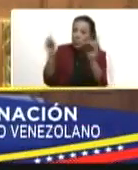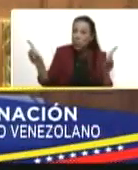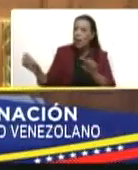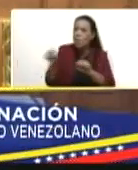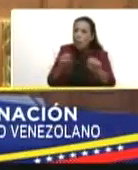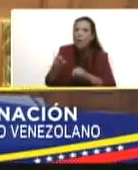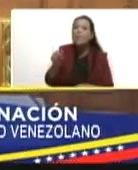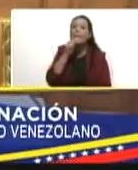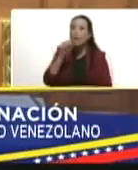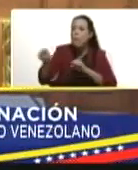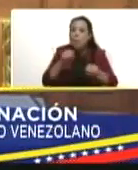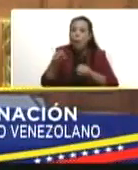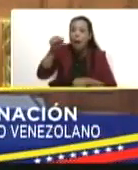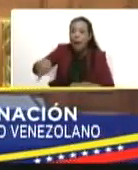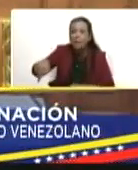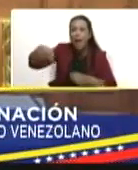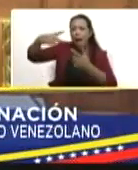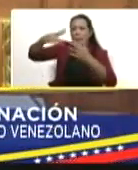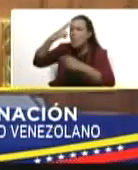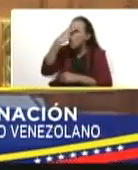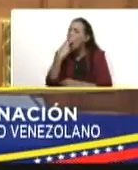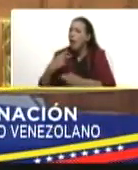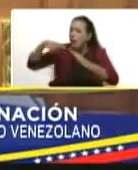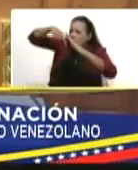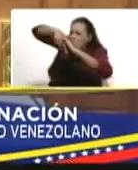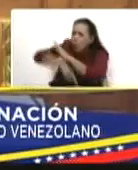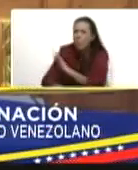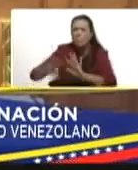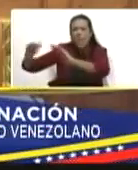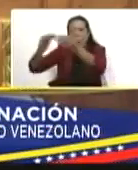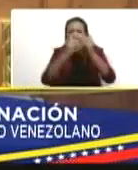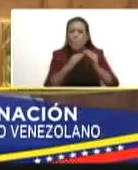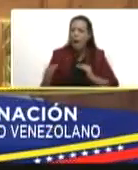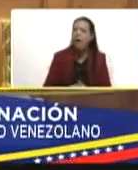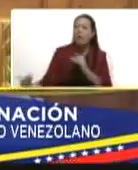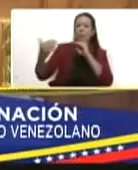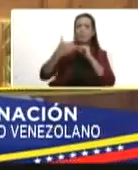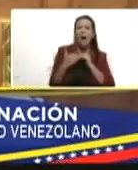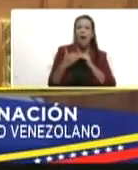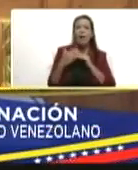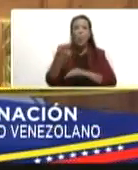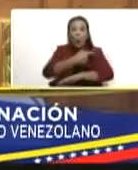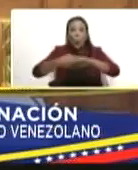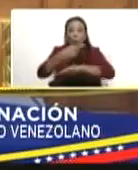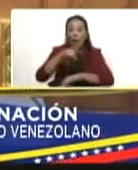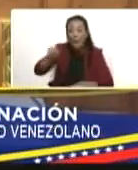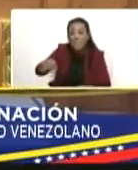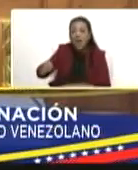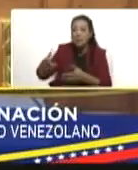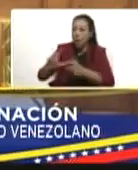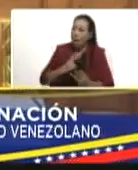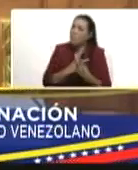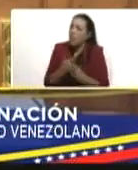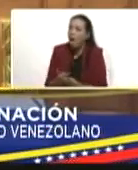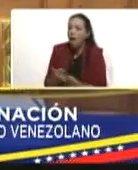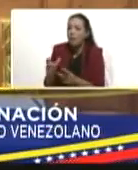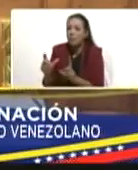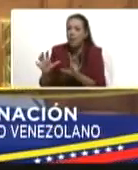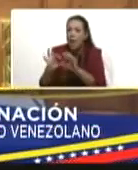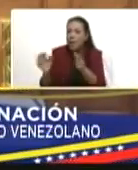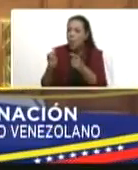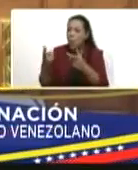mueve de las partes al todo y del todo a las partes empieza como una voluntad individual y